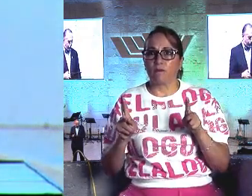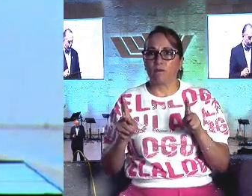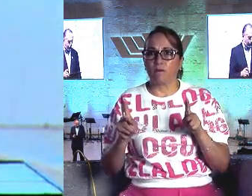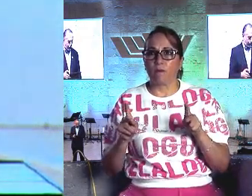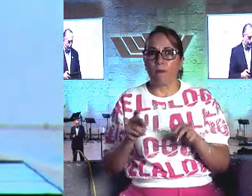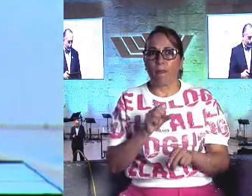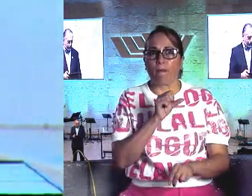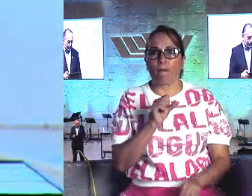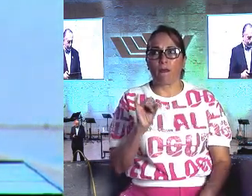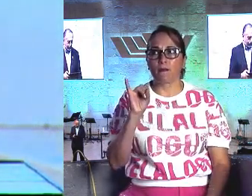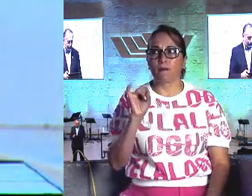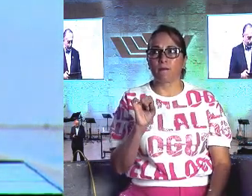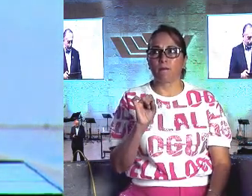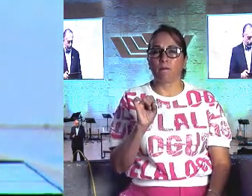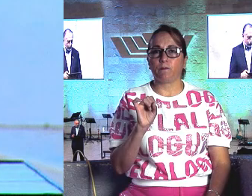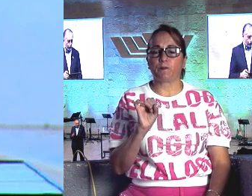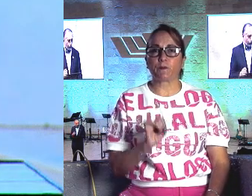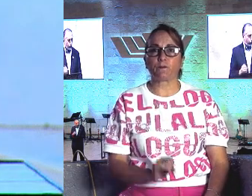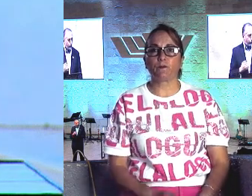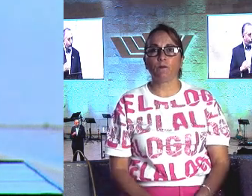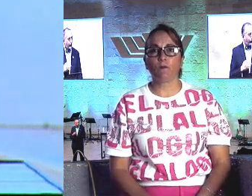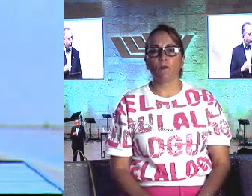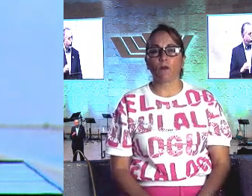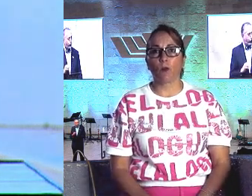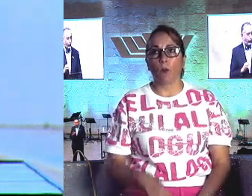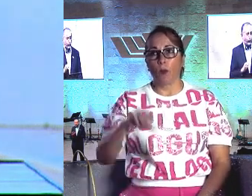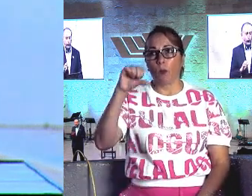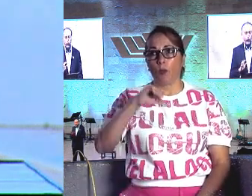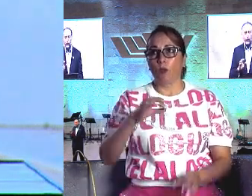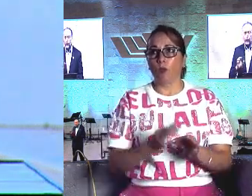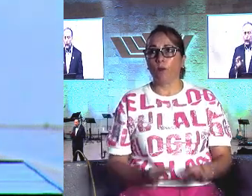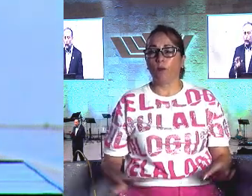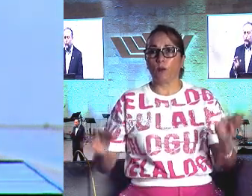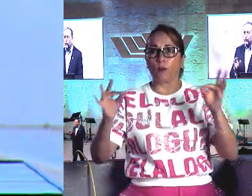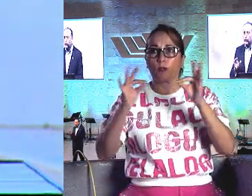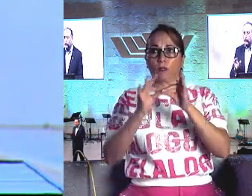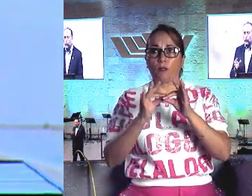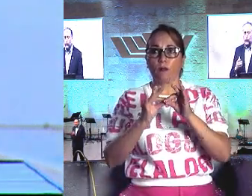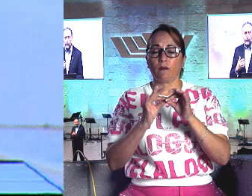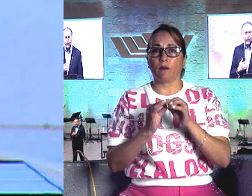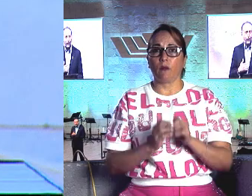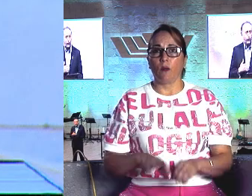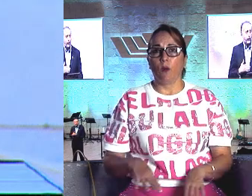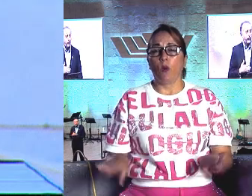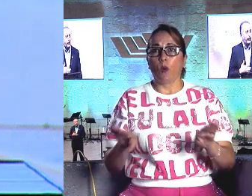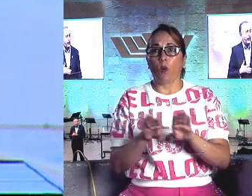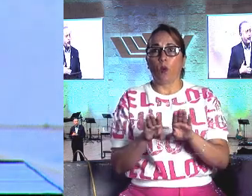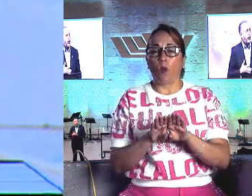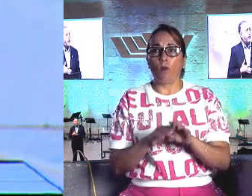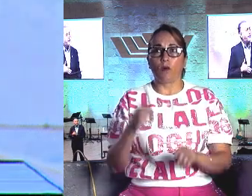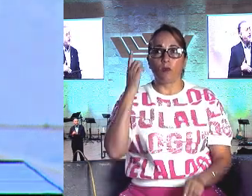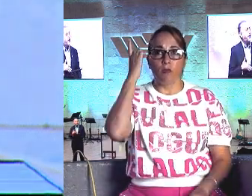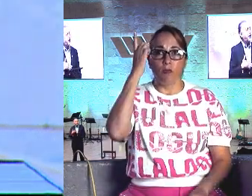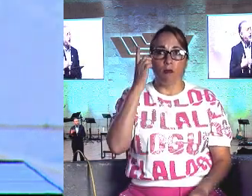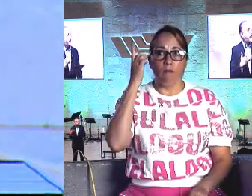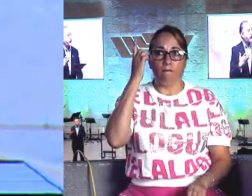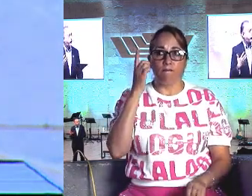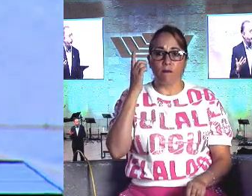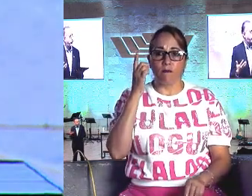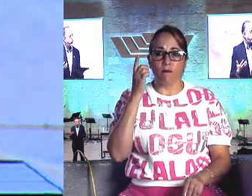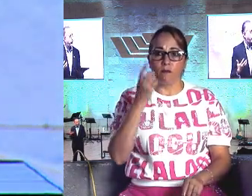Así que lo importante es cuando vemos en los Salmos cómo David se expresa, mi